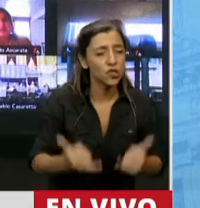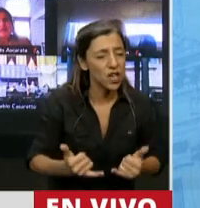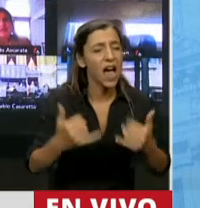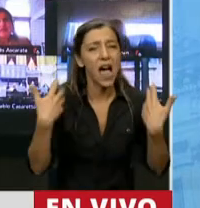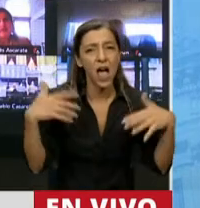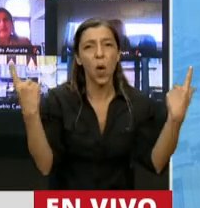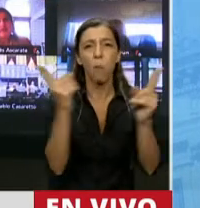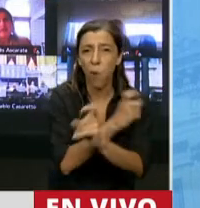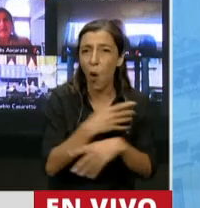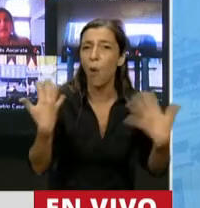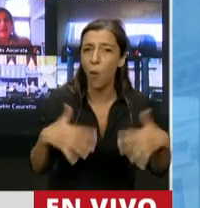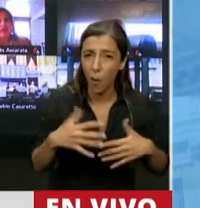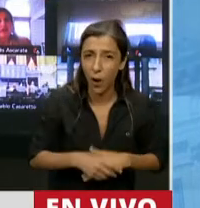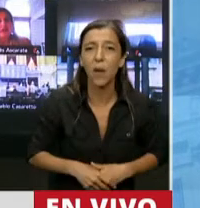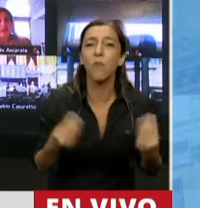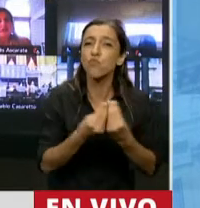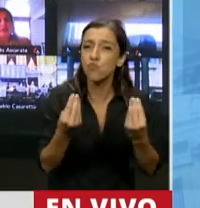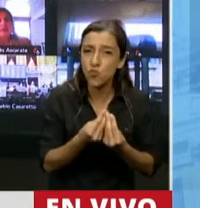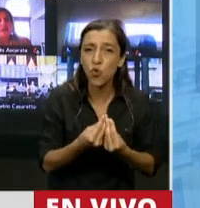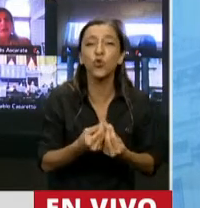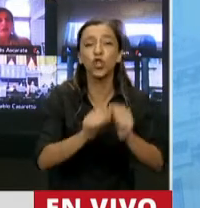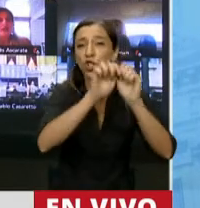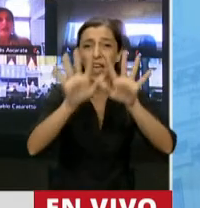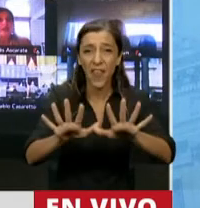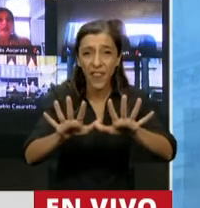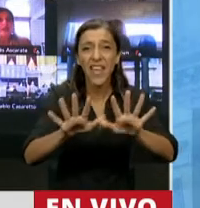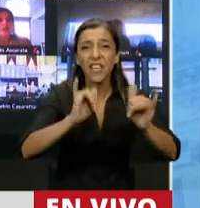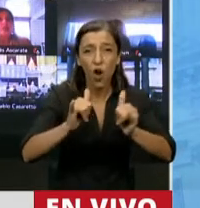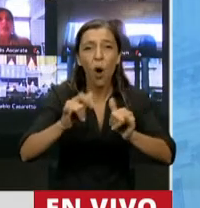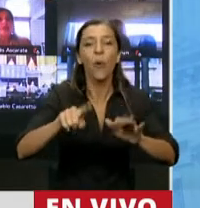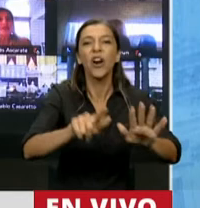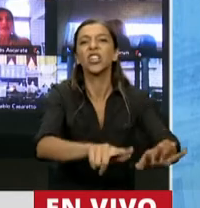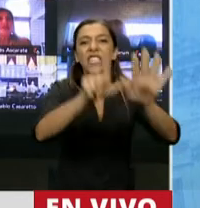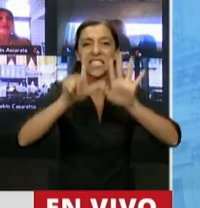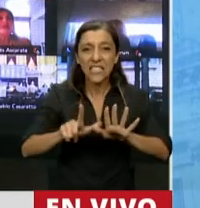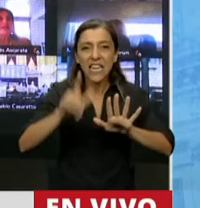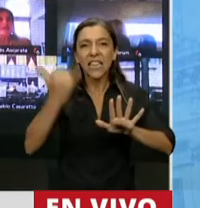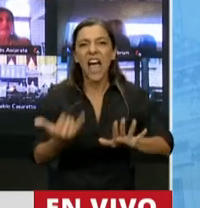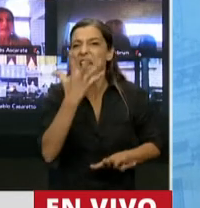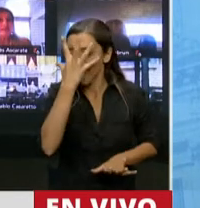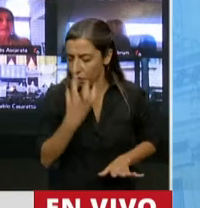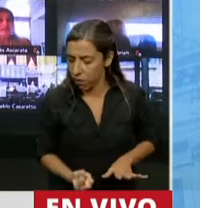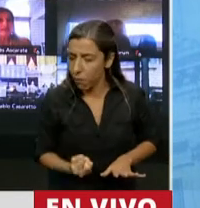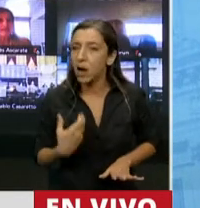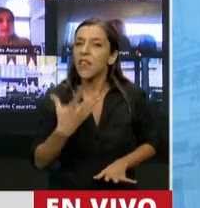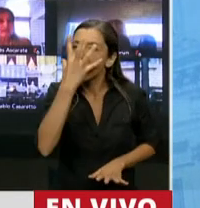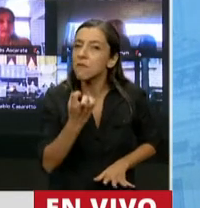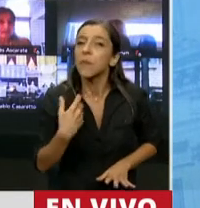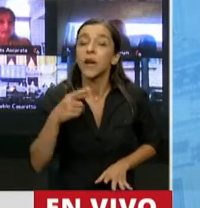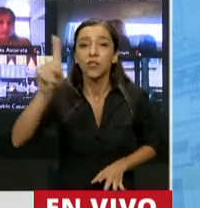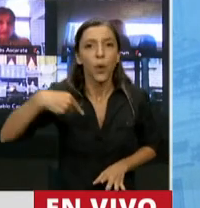diez presentan síntomas de depresión y aumentan las cifras de la segunda causa de muerte evitable que es el